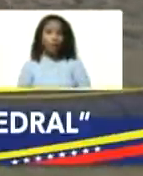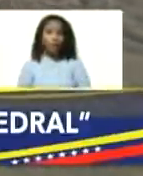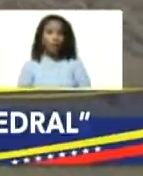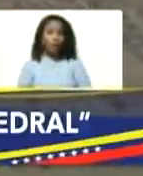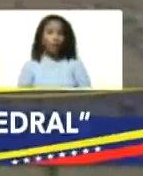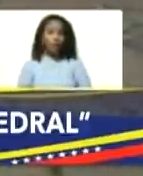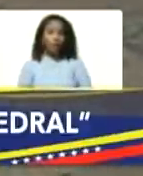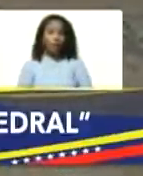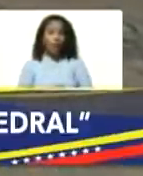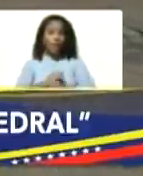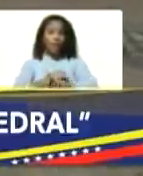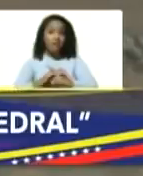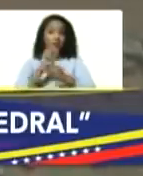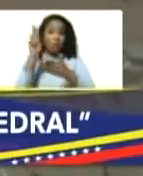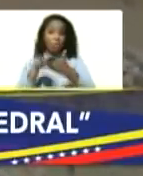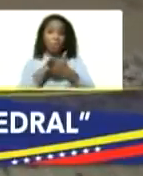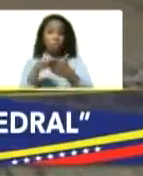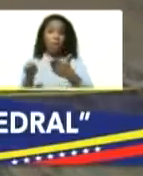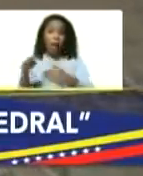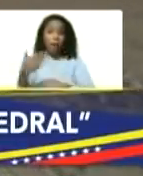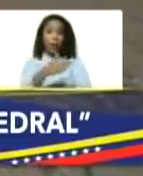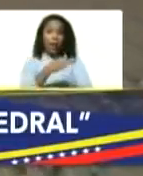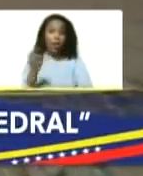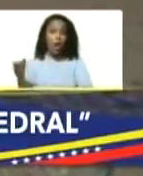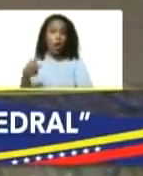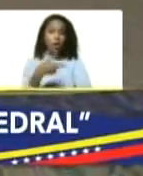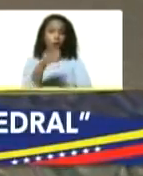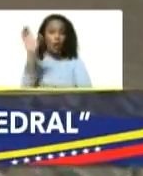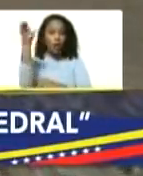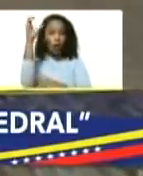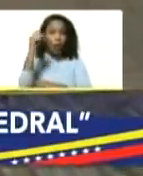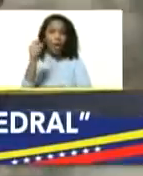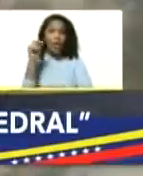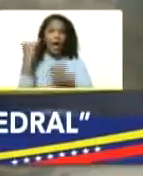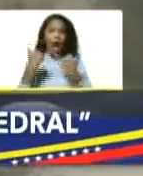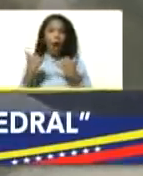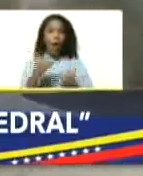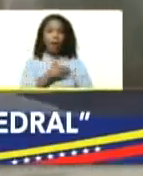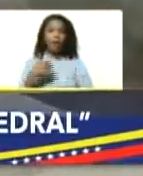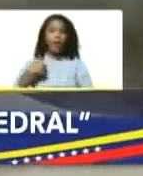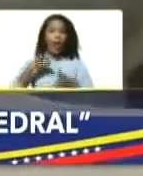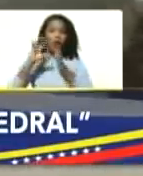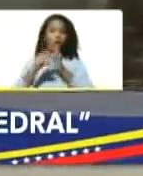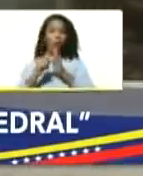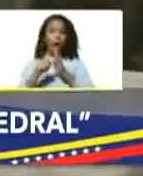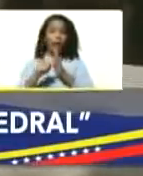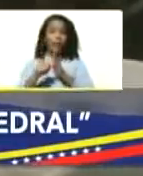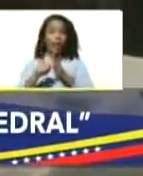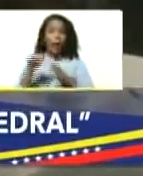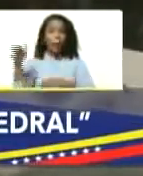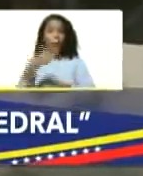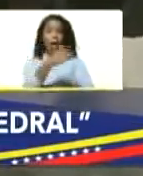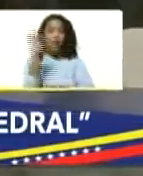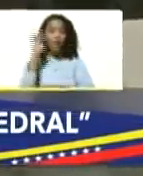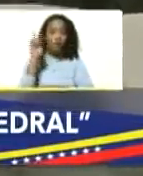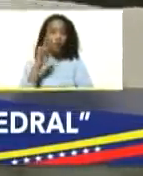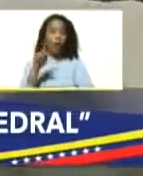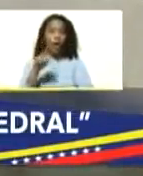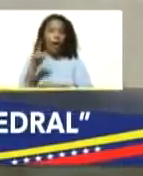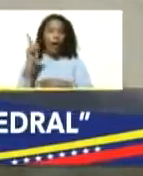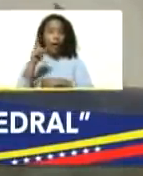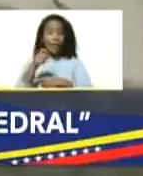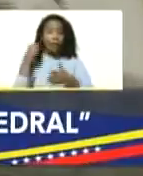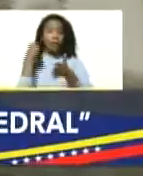acabaron con el pescado en los ríos colombianos y ahora pretenden llevarse el de venezuela esta batalla la estamos librando presidente